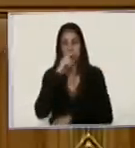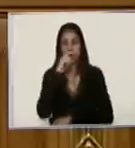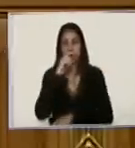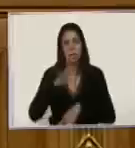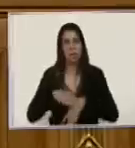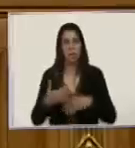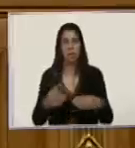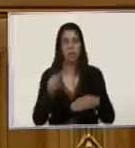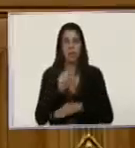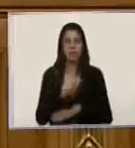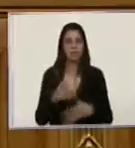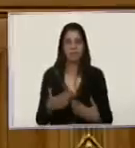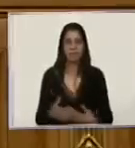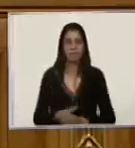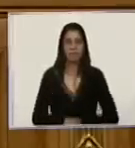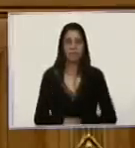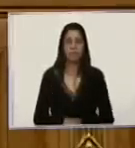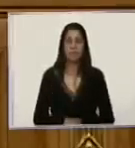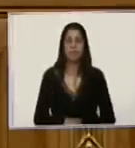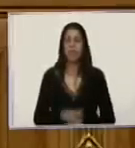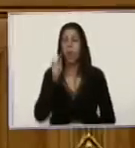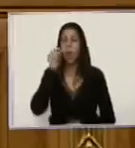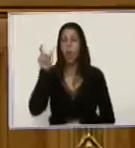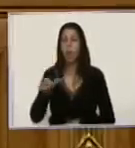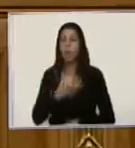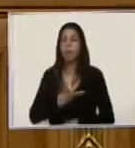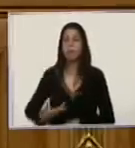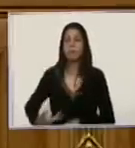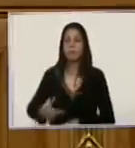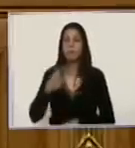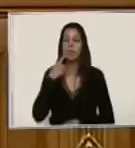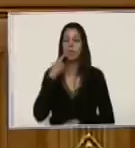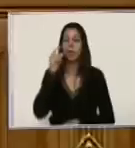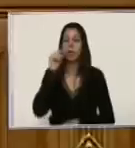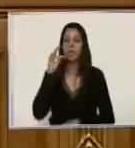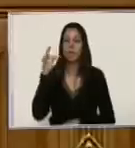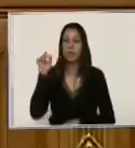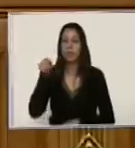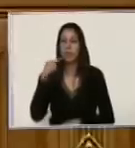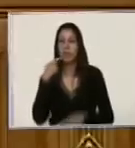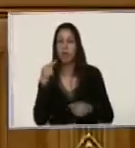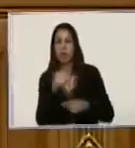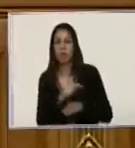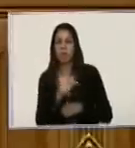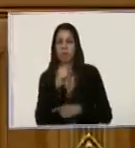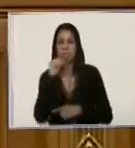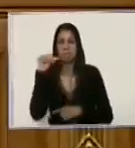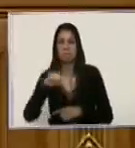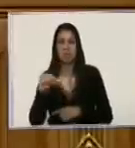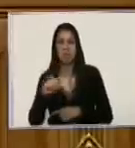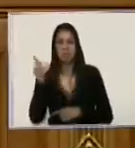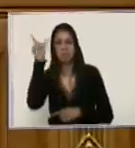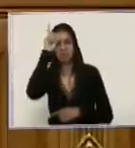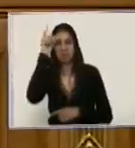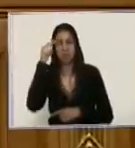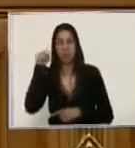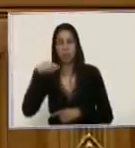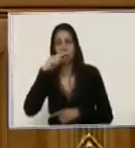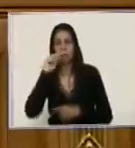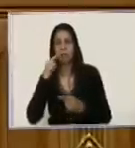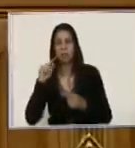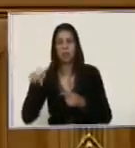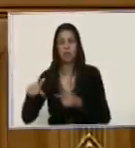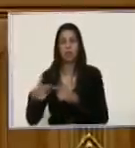porque Brezhnev calificó a Stalin como un mal para la Unión Soviética, para